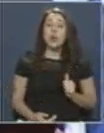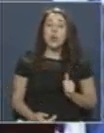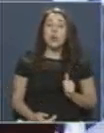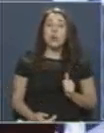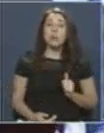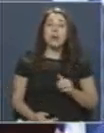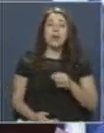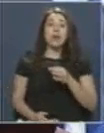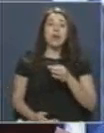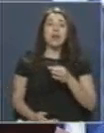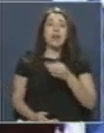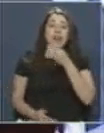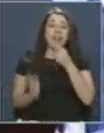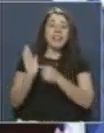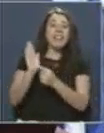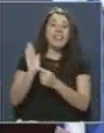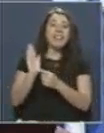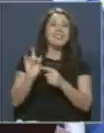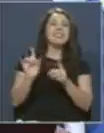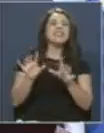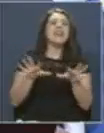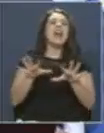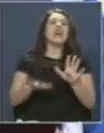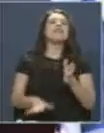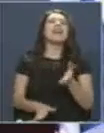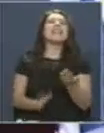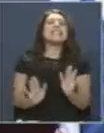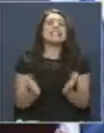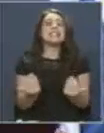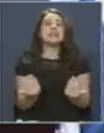esa línea de estereotipos deseados.